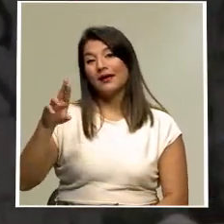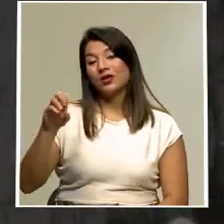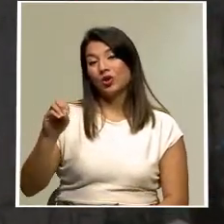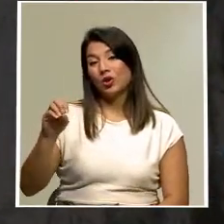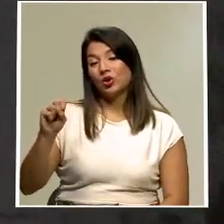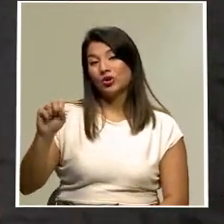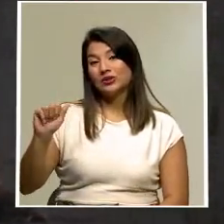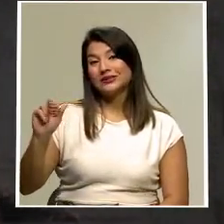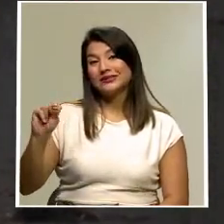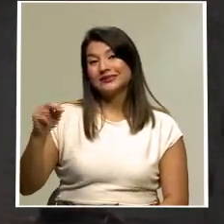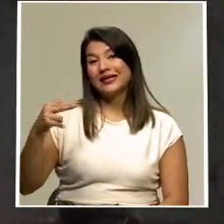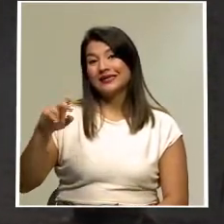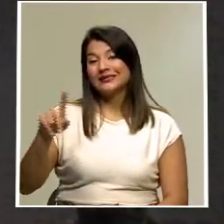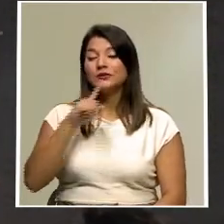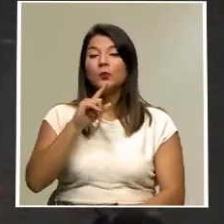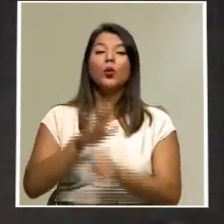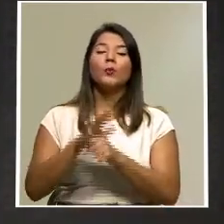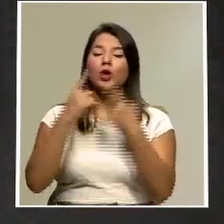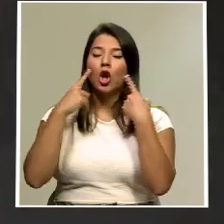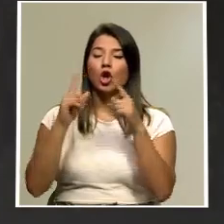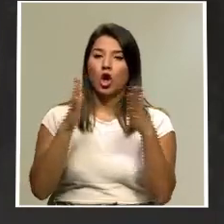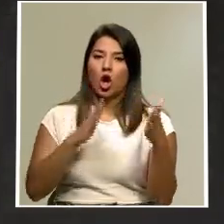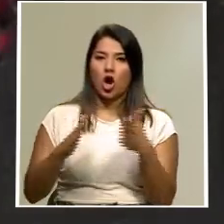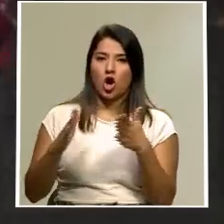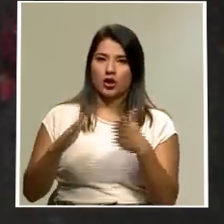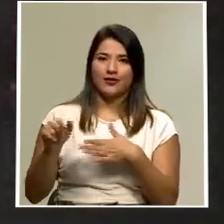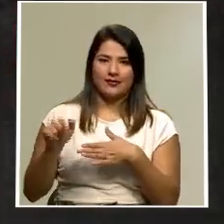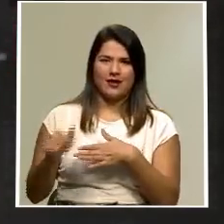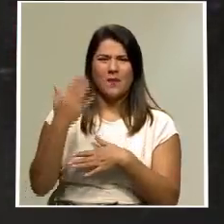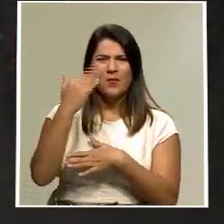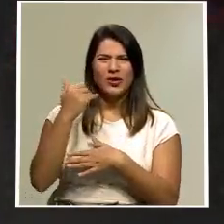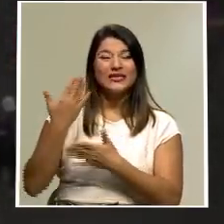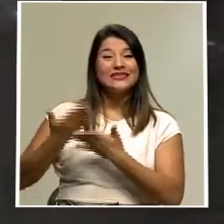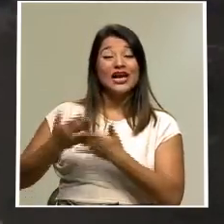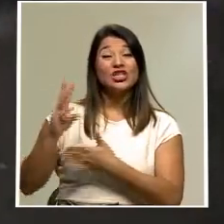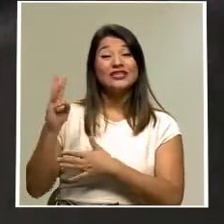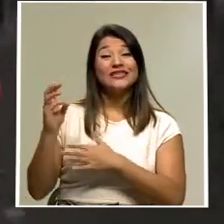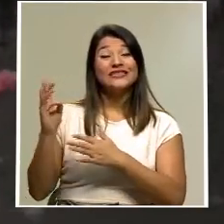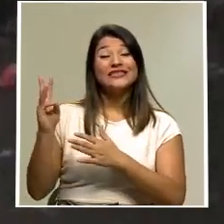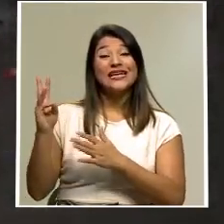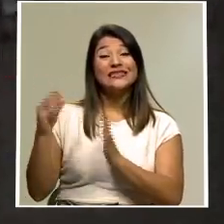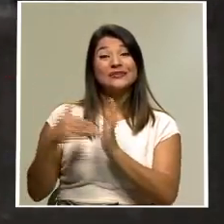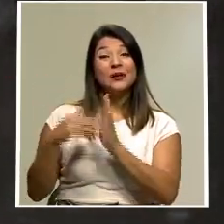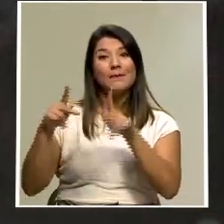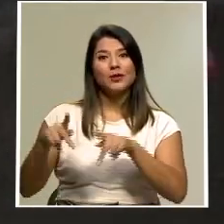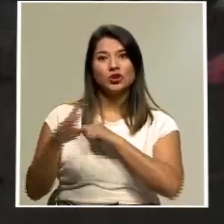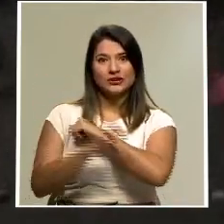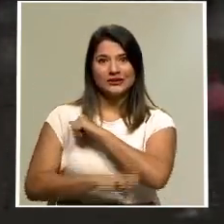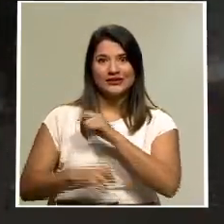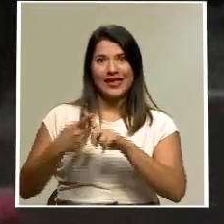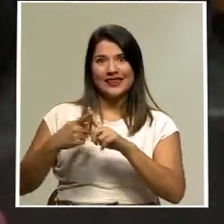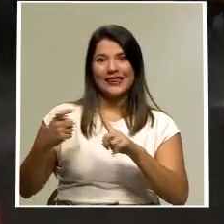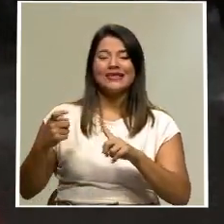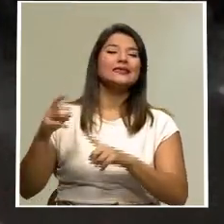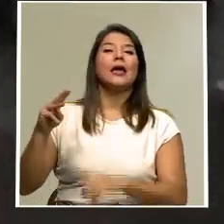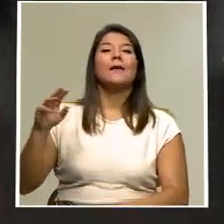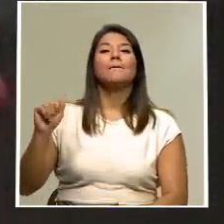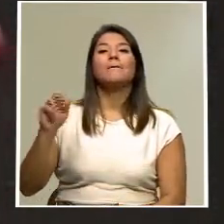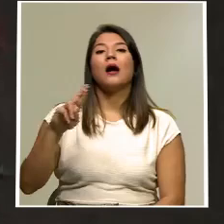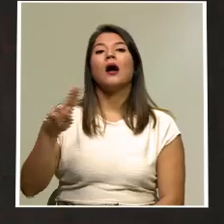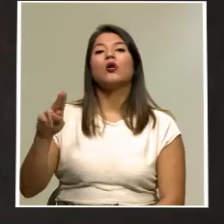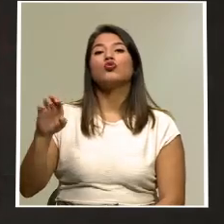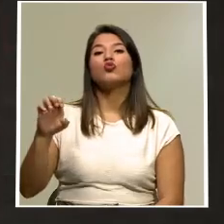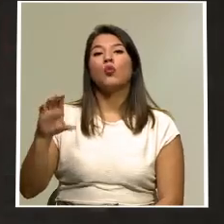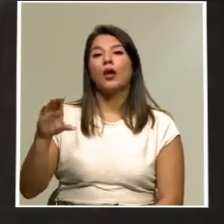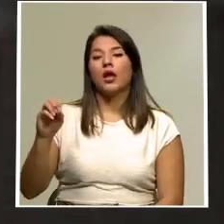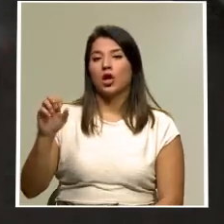enclave norteafricano, donde llegaron unos 6.000 migrantes desde Marruecos. El socialista garantizó que será devuelto